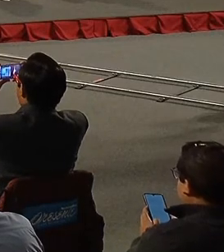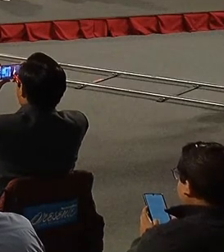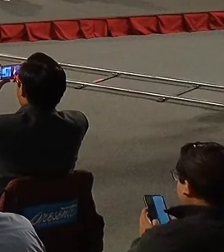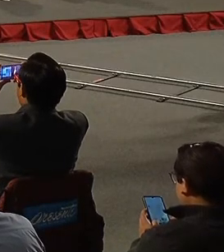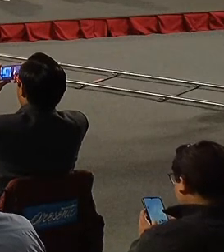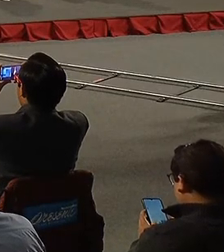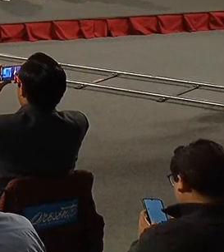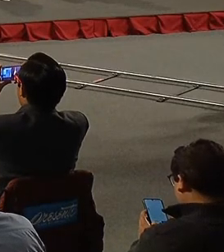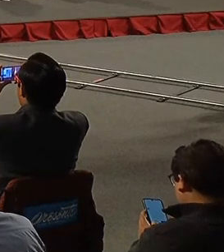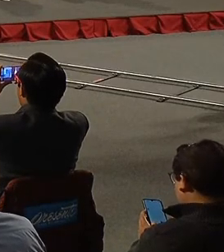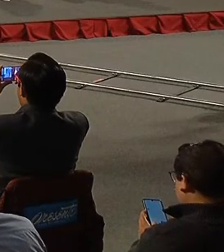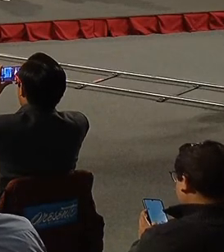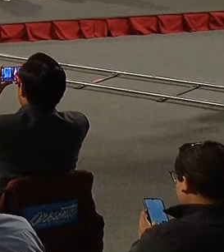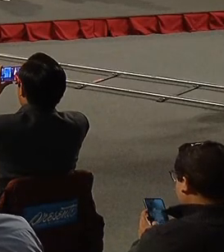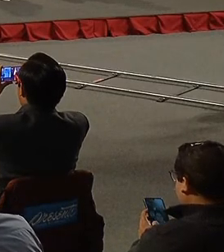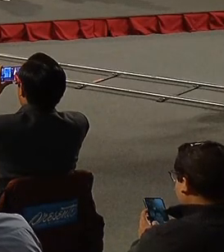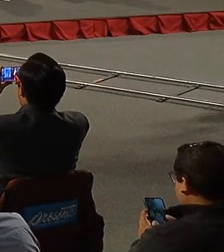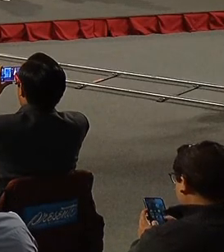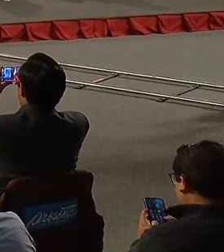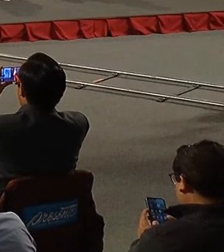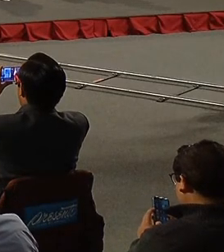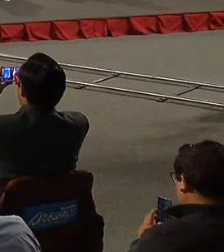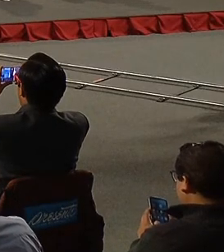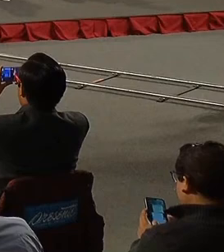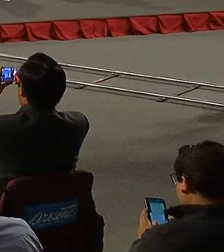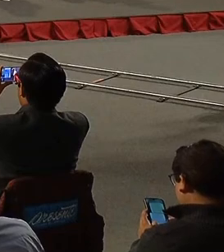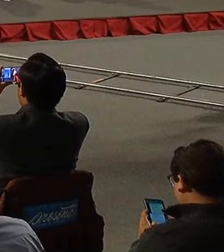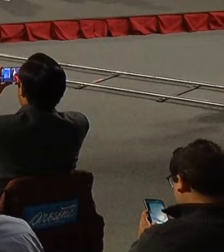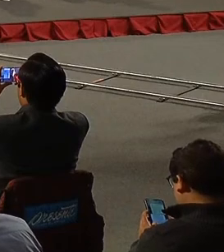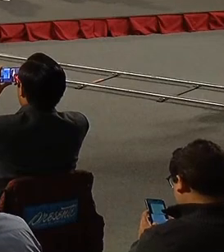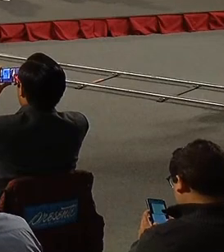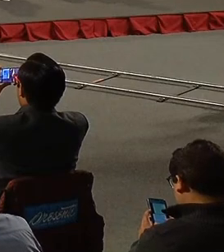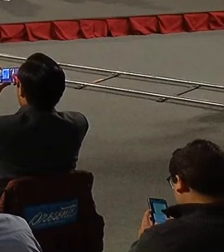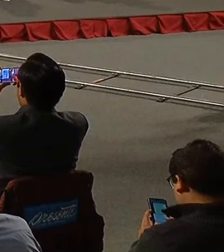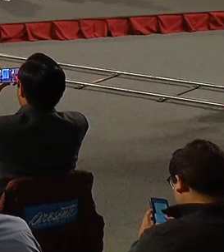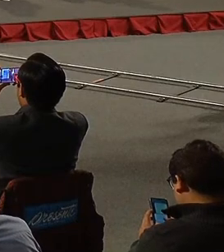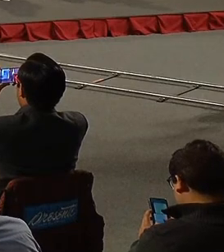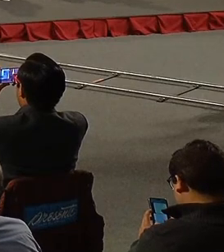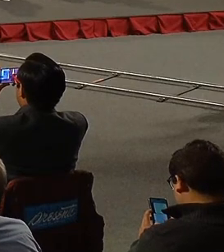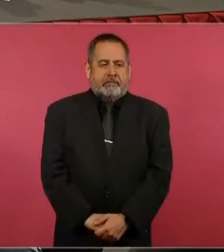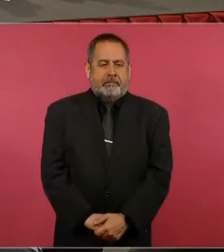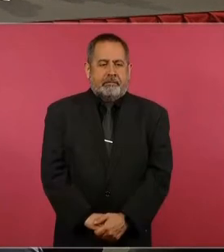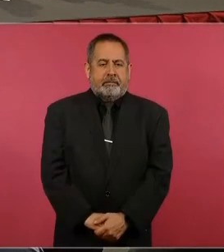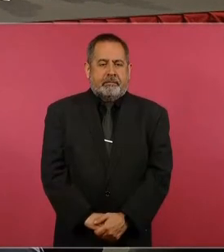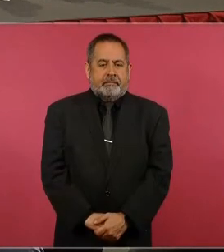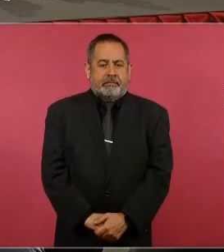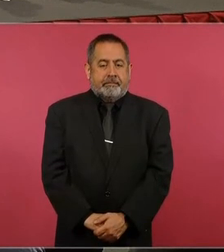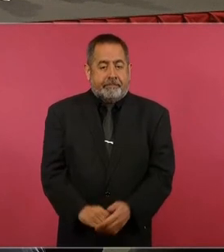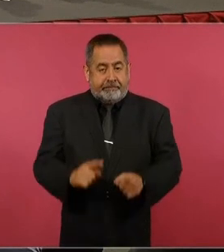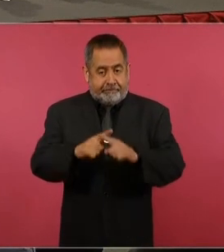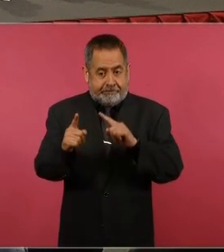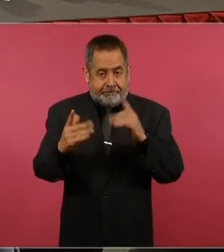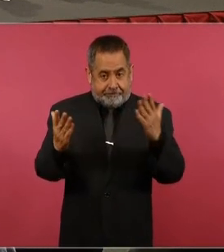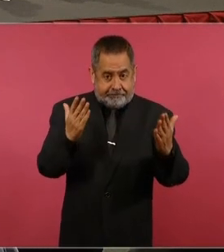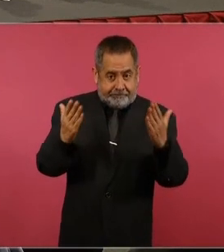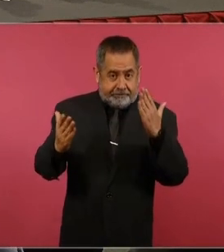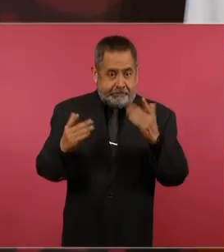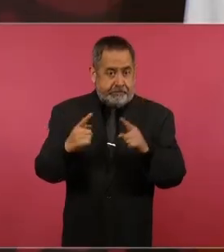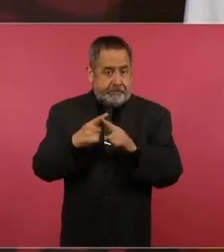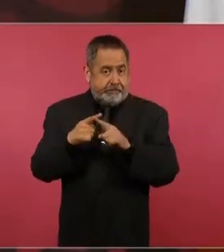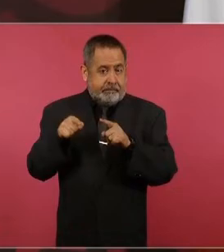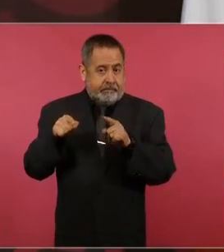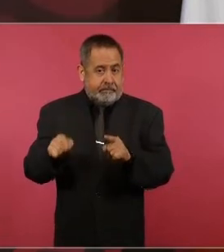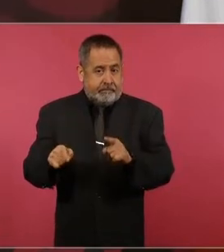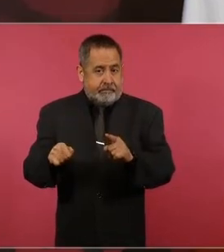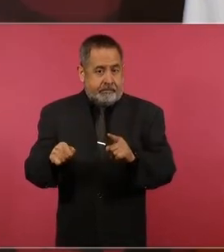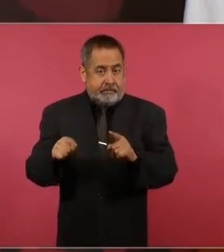Gracias a Anita y a Horacio que hicieron esto. La diferencia entre ese, que me parece mejor comparado con este, es que yo tendría con